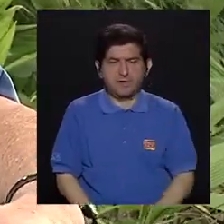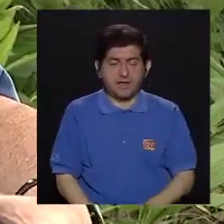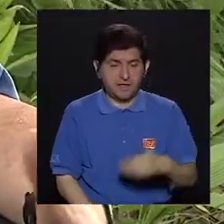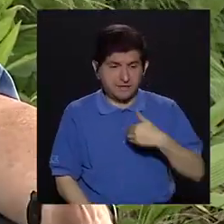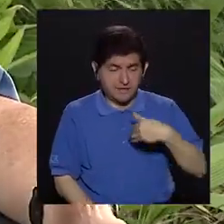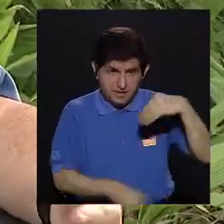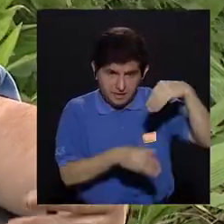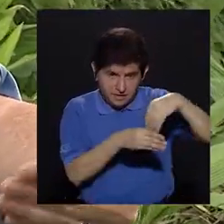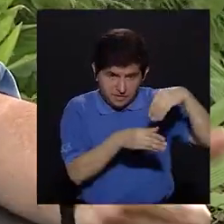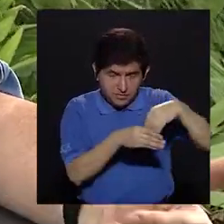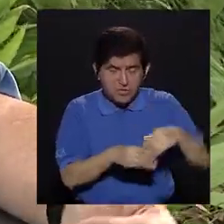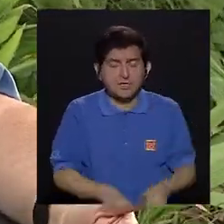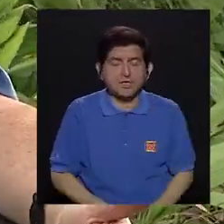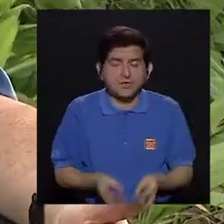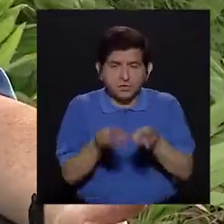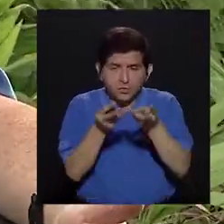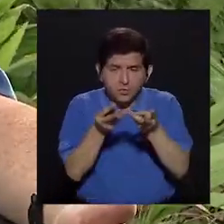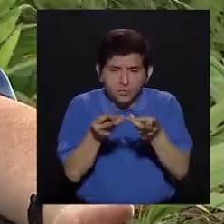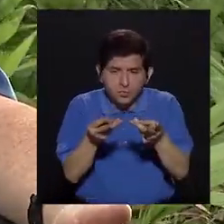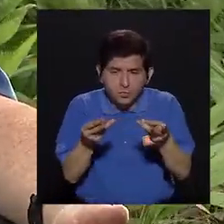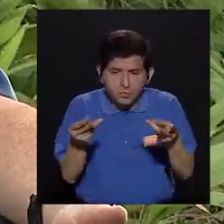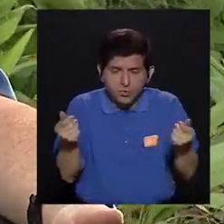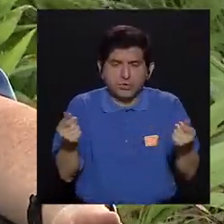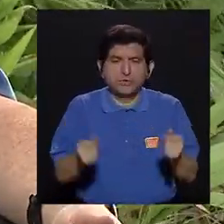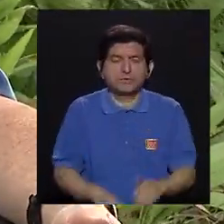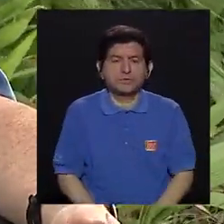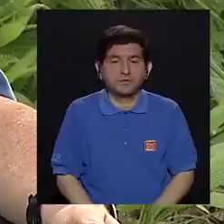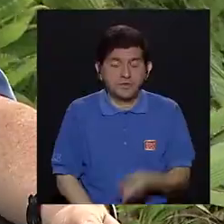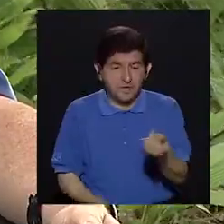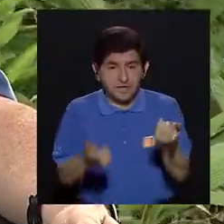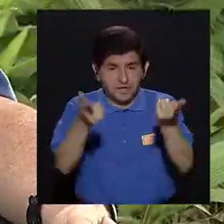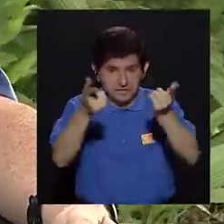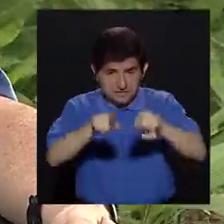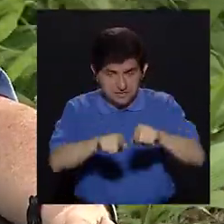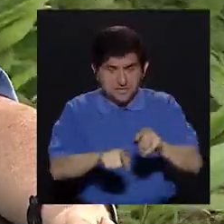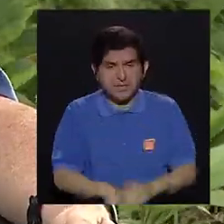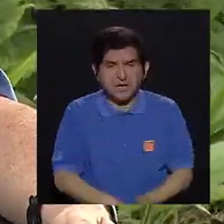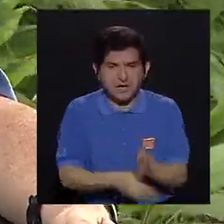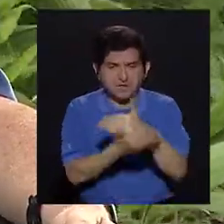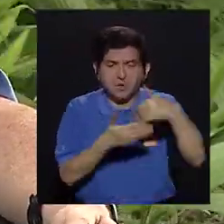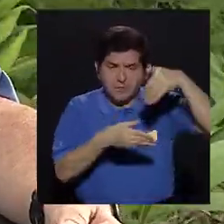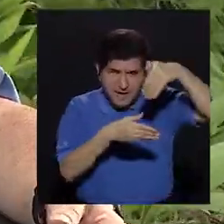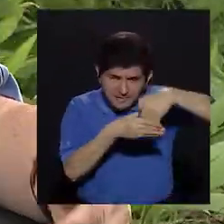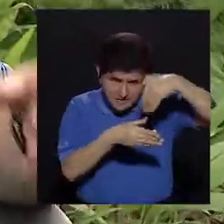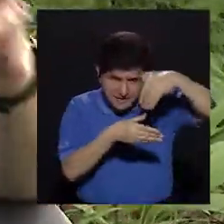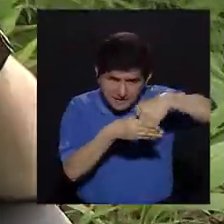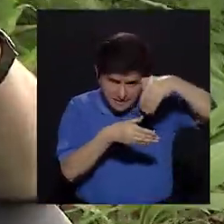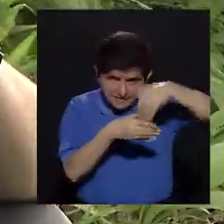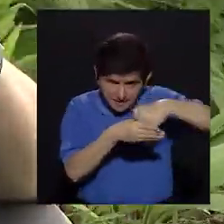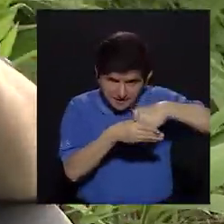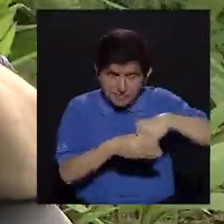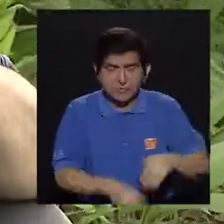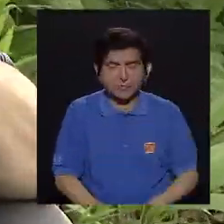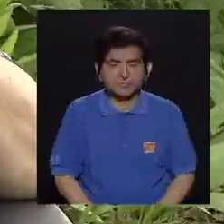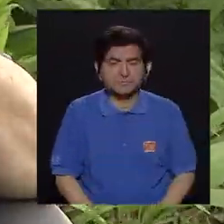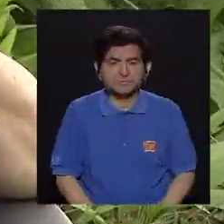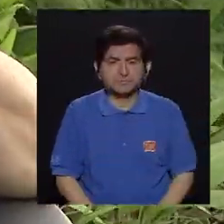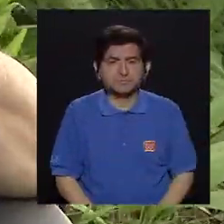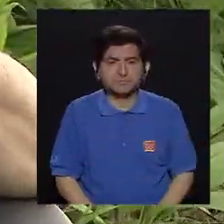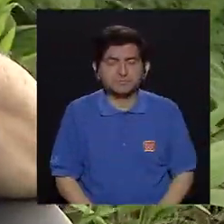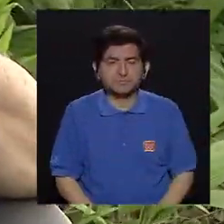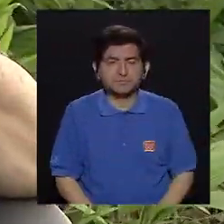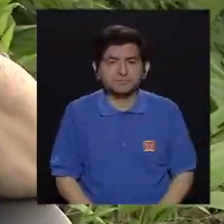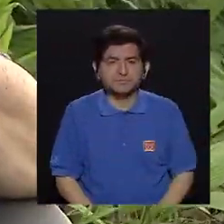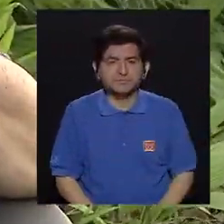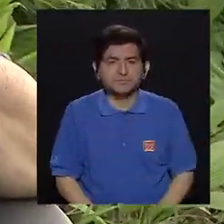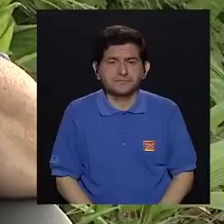tiene fibra tanto soluble, lo que llamamos soluble, que está en la parte interna del frijol, ¿verdad?